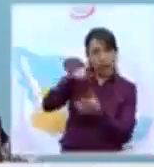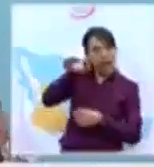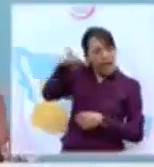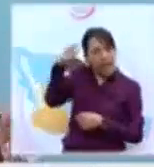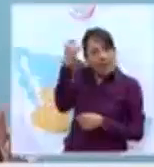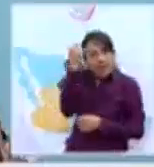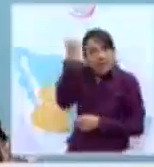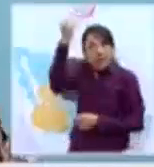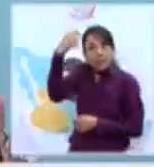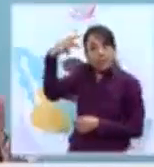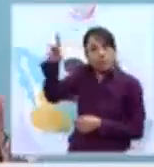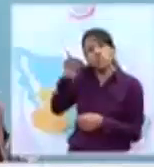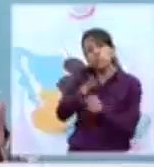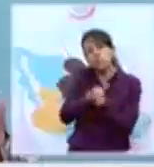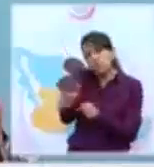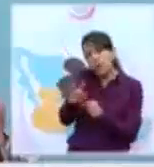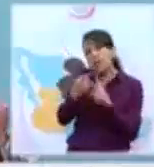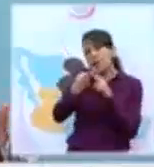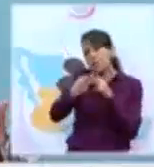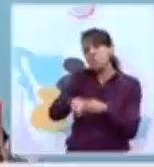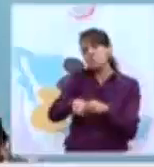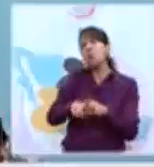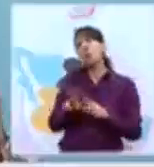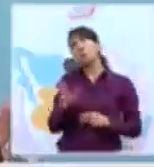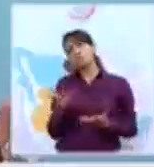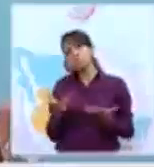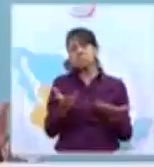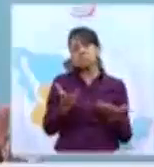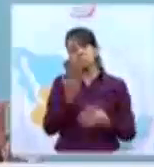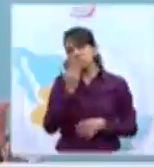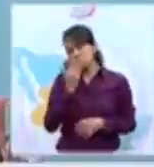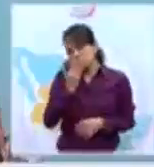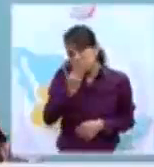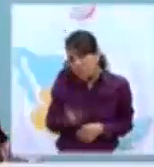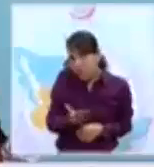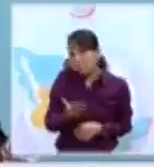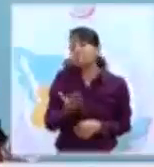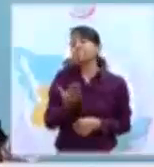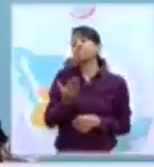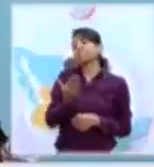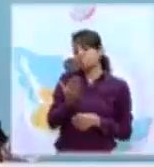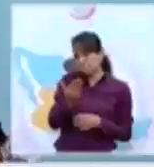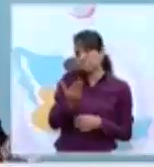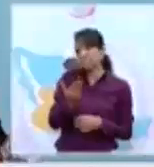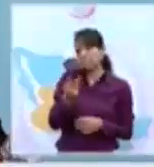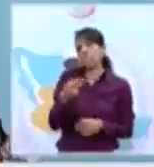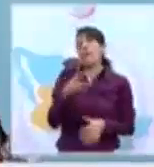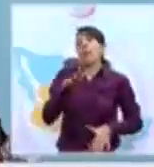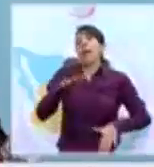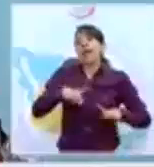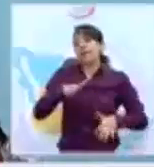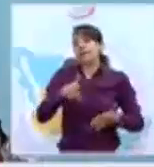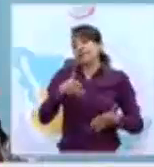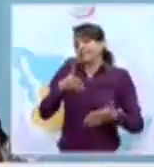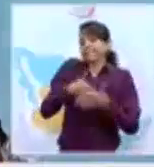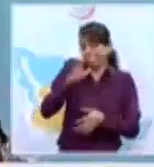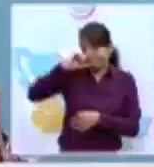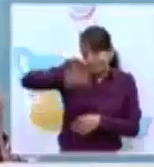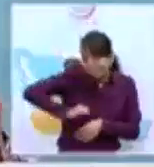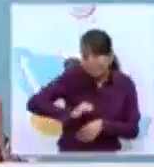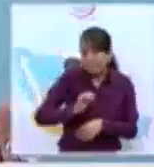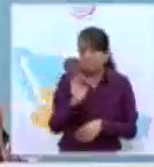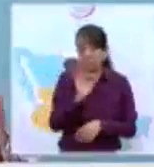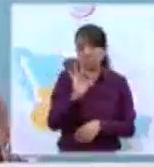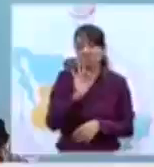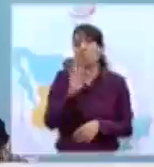tienen al principio muchas áreas de oportunidad, y así hay que tomarlo, ¿no? Que seguramente habrá fallas, ¿no? Porque una cosa